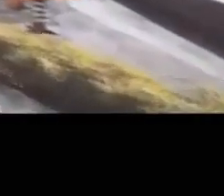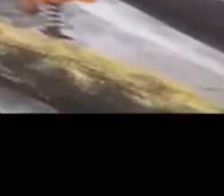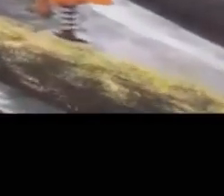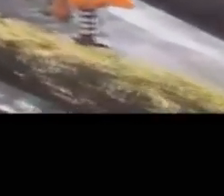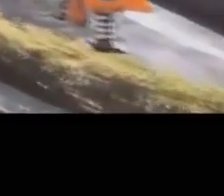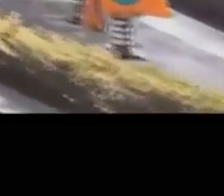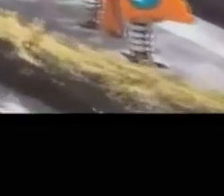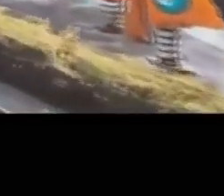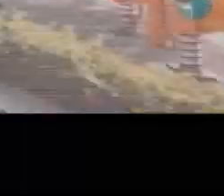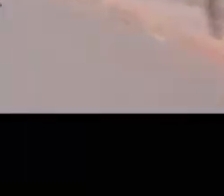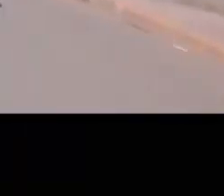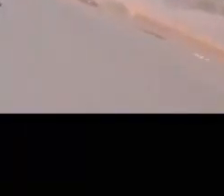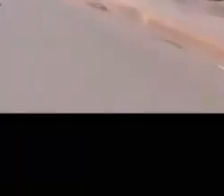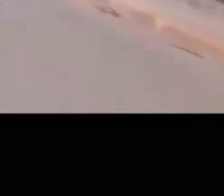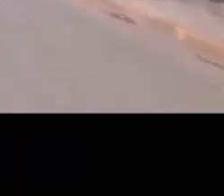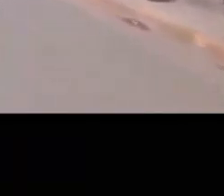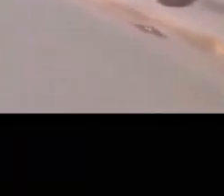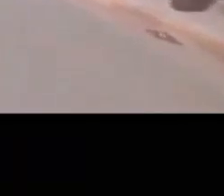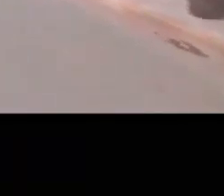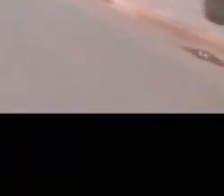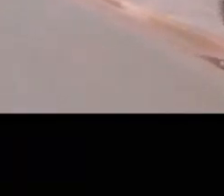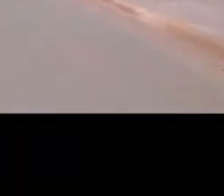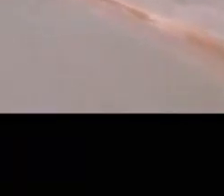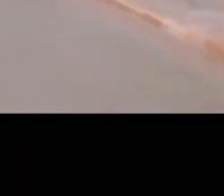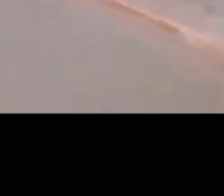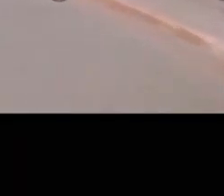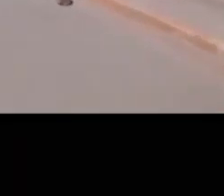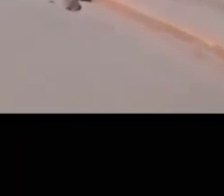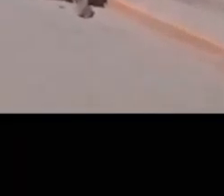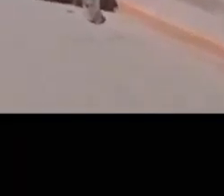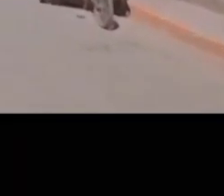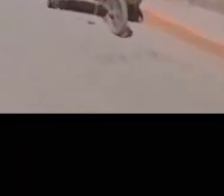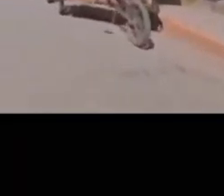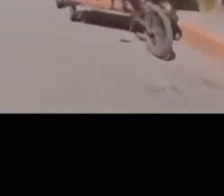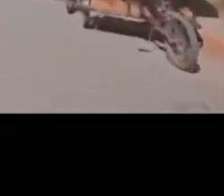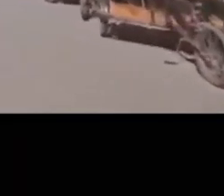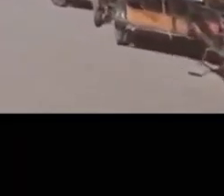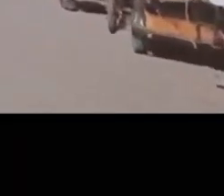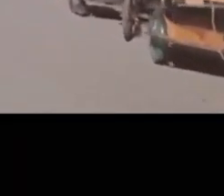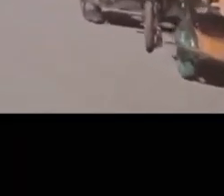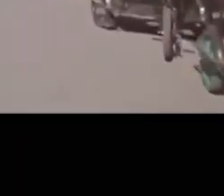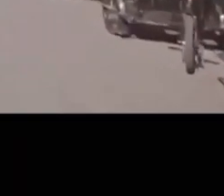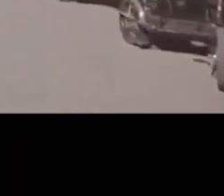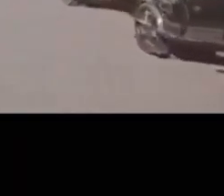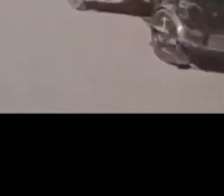Thank you.